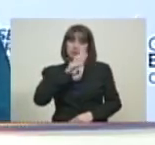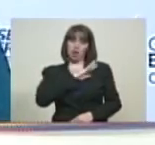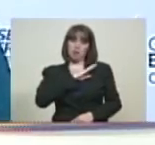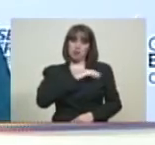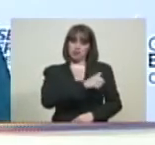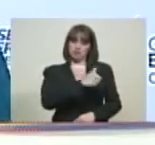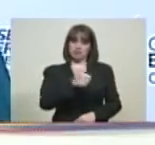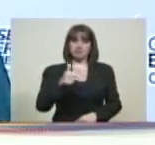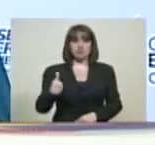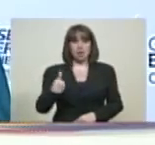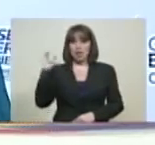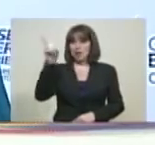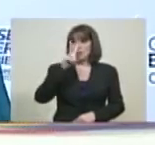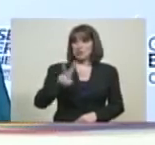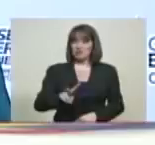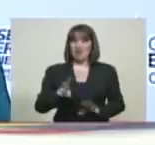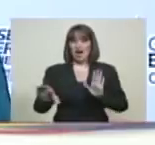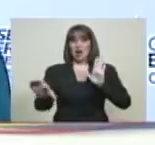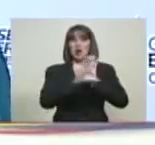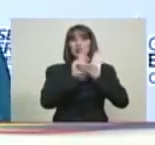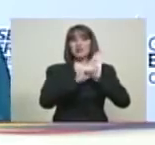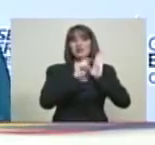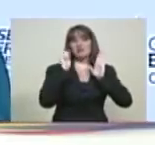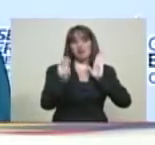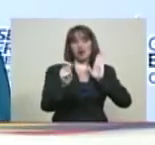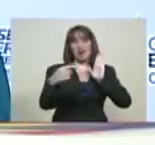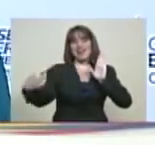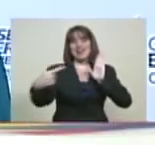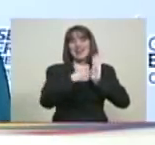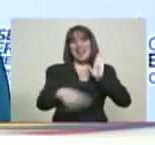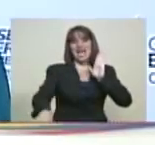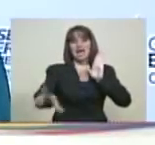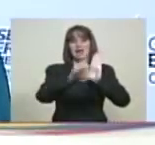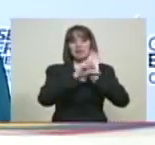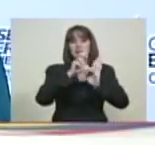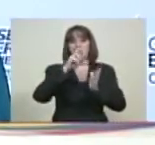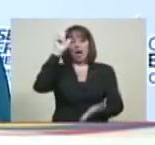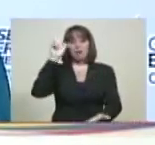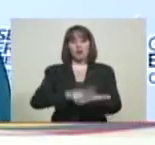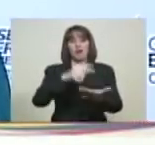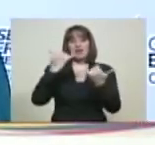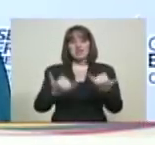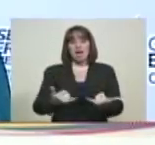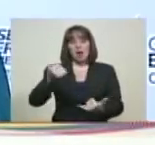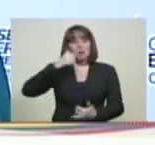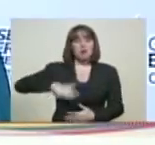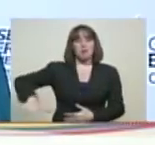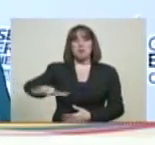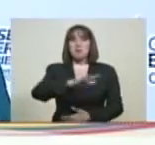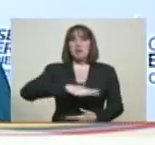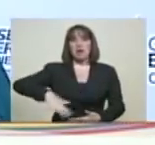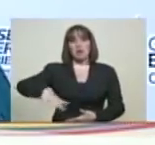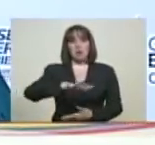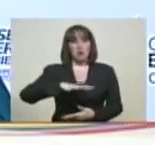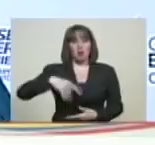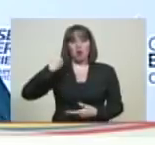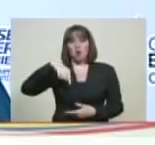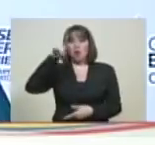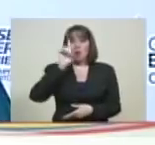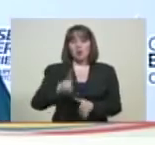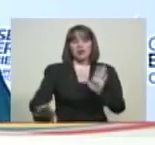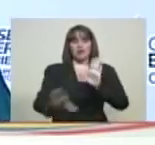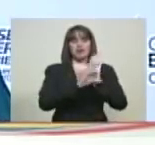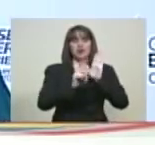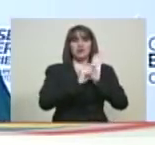veces venezuela tiene una constitución legítima aprobada por nuestro pueblo única constitución en la historia de